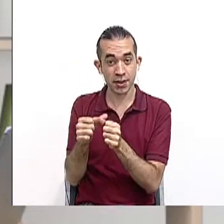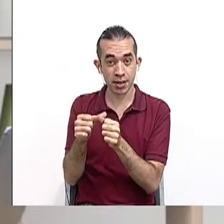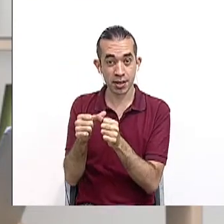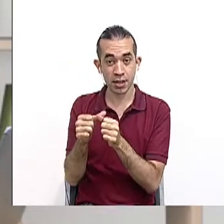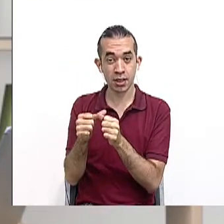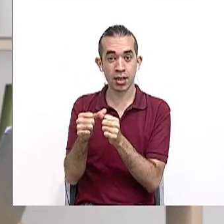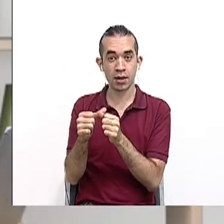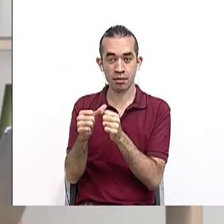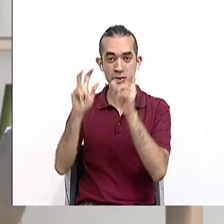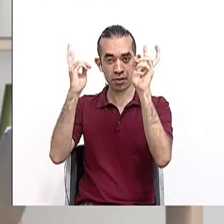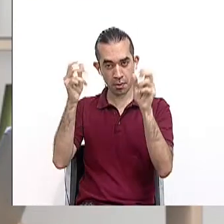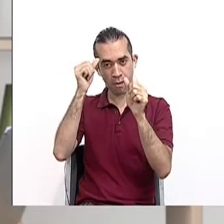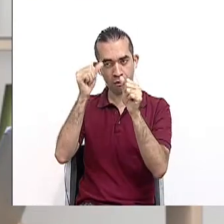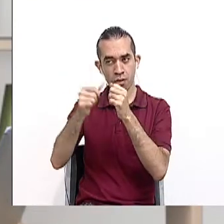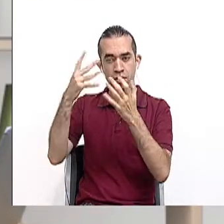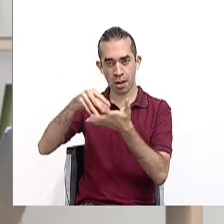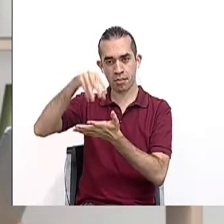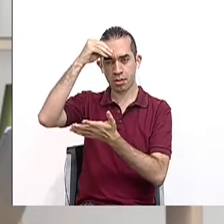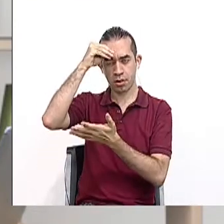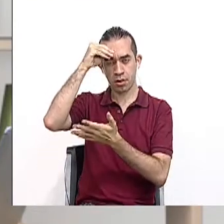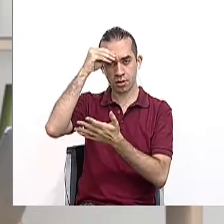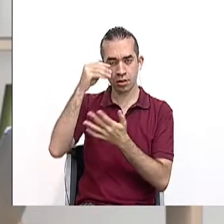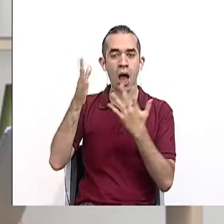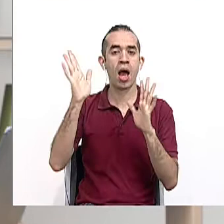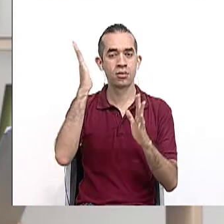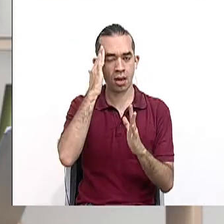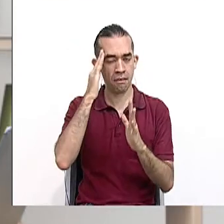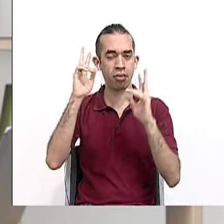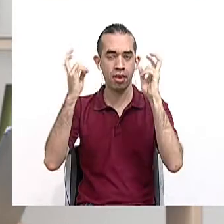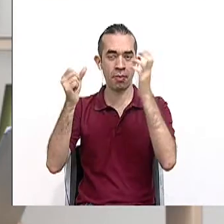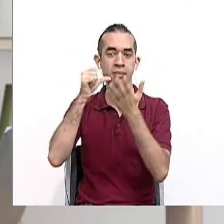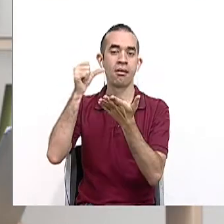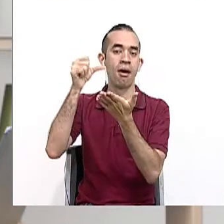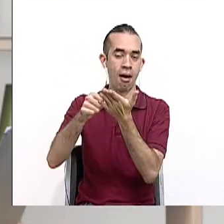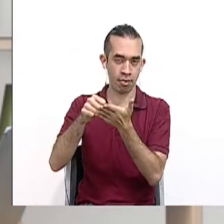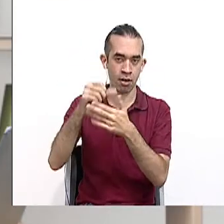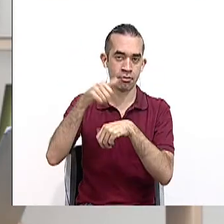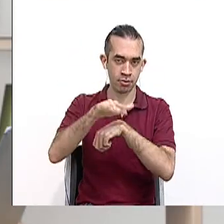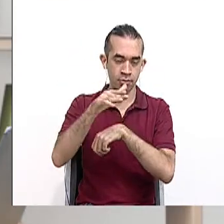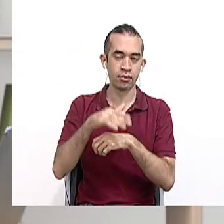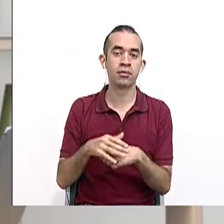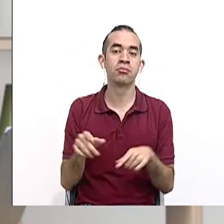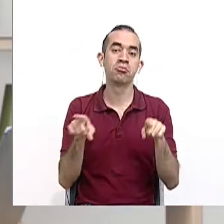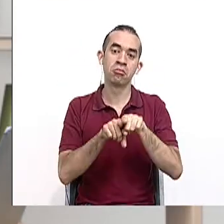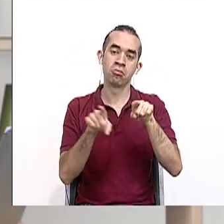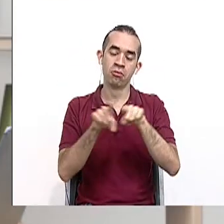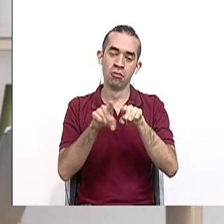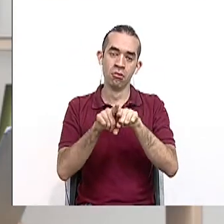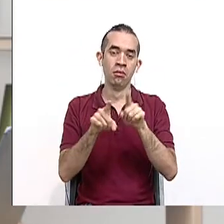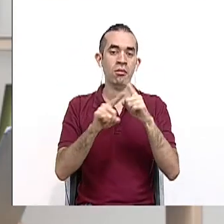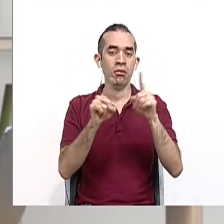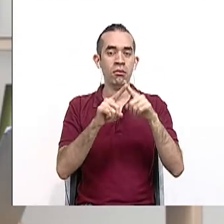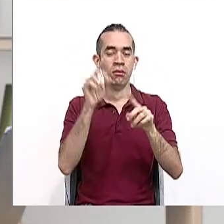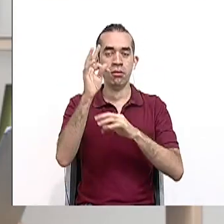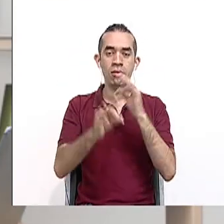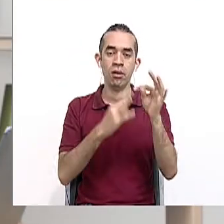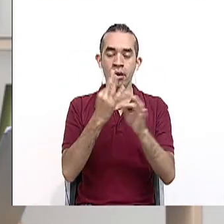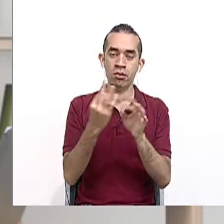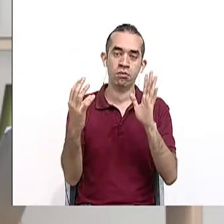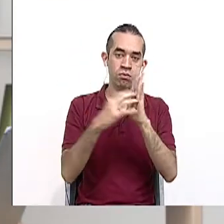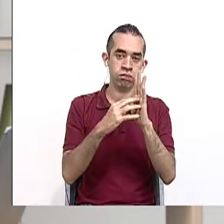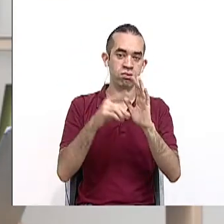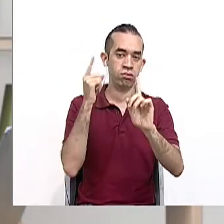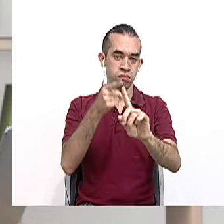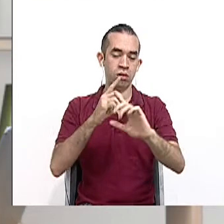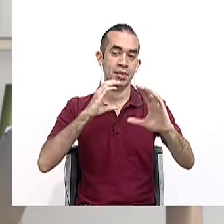de Recordando lo Aprendido, tomamos en cuenta la carta. También existen otros tipos de textos los que nos podemos comunicar.